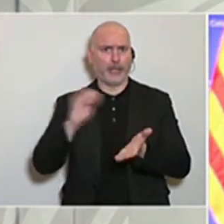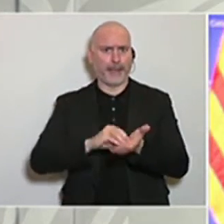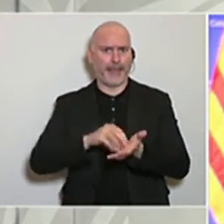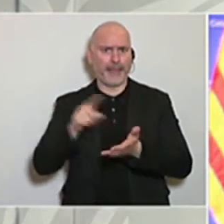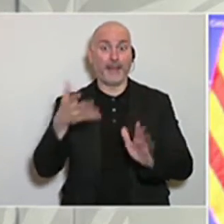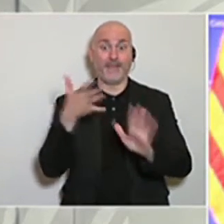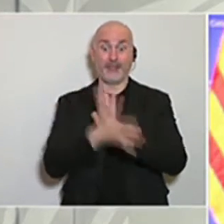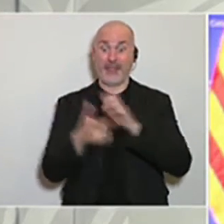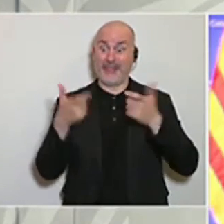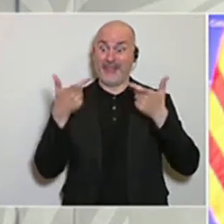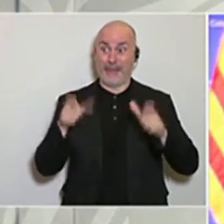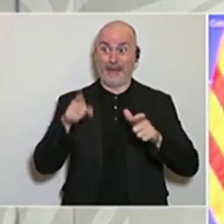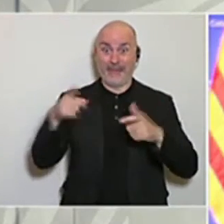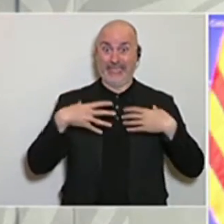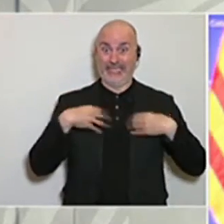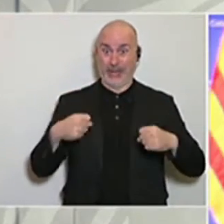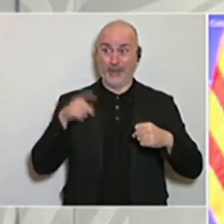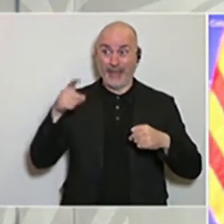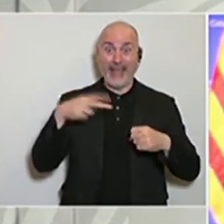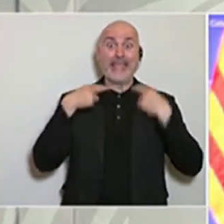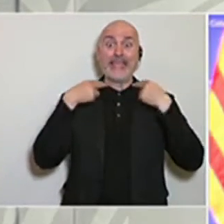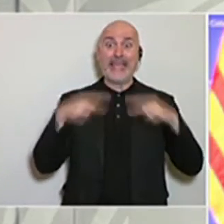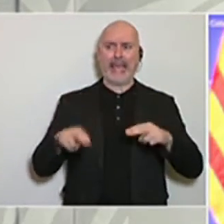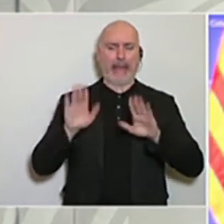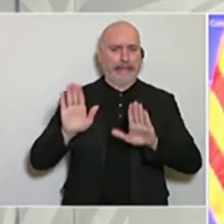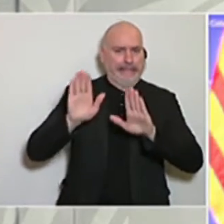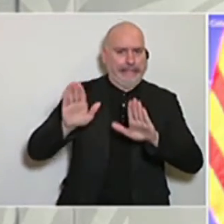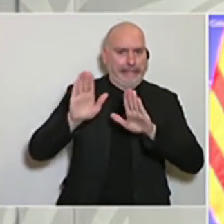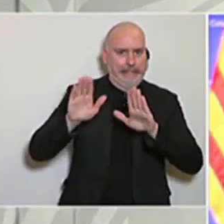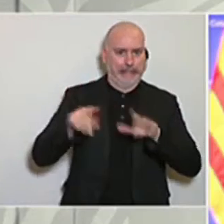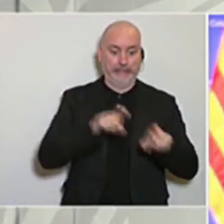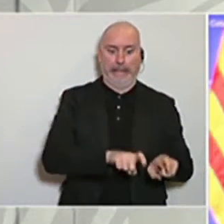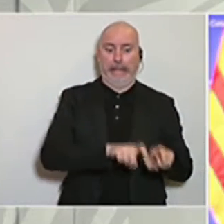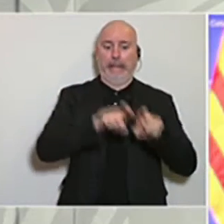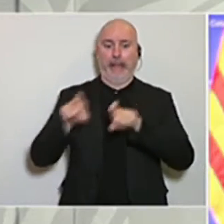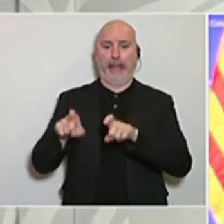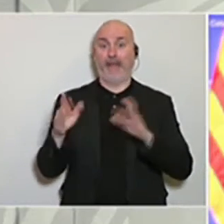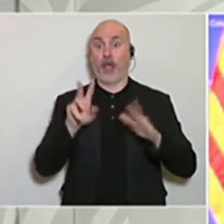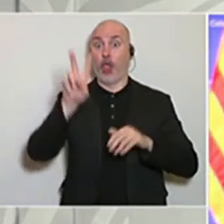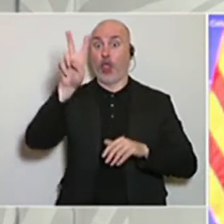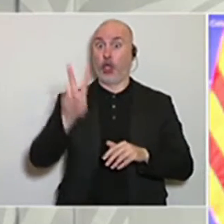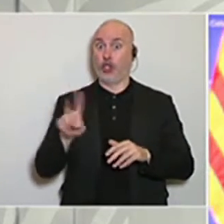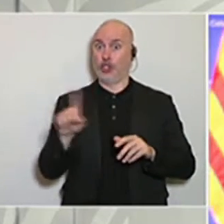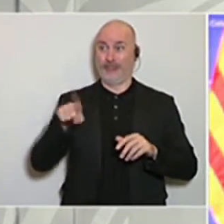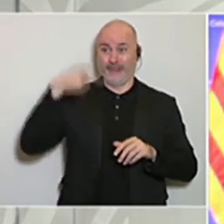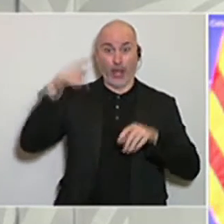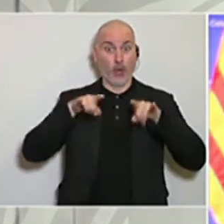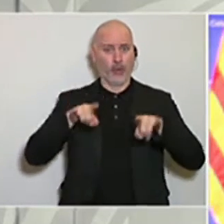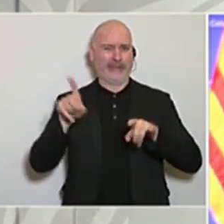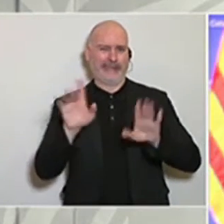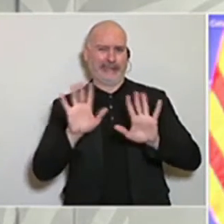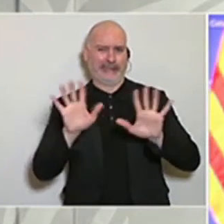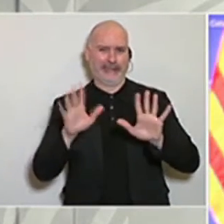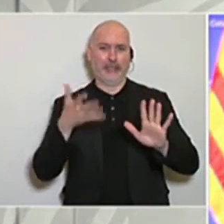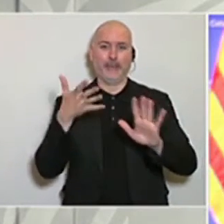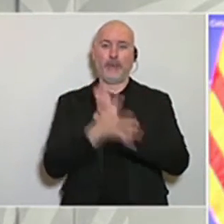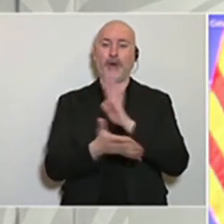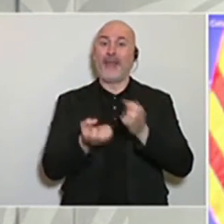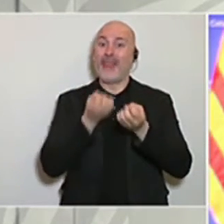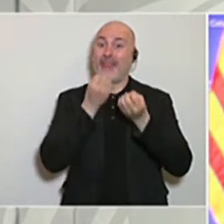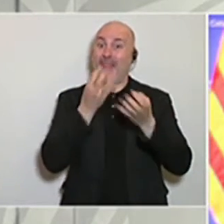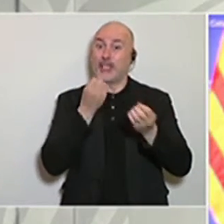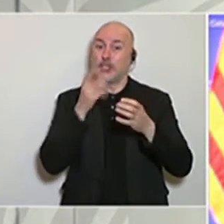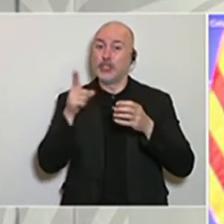no se propone que la región sanitaria de Lleida pueda pasar a fase 2 el próximo lunes, porque los datos